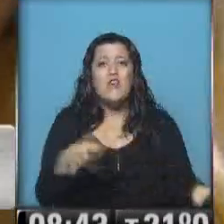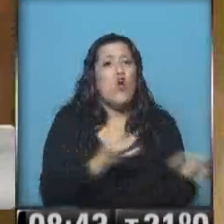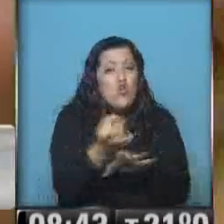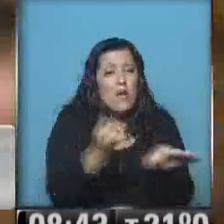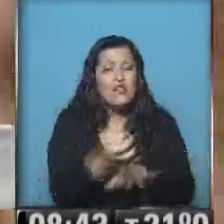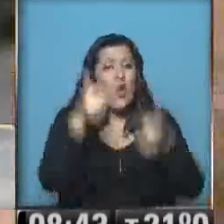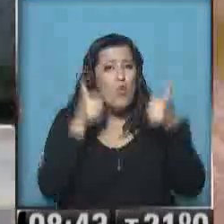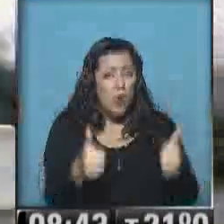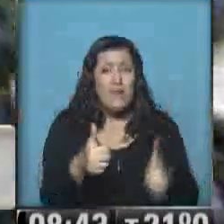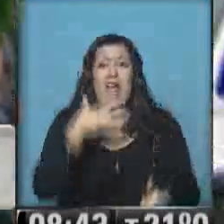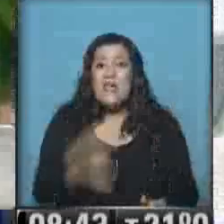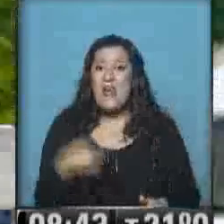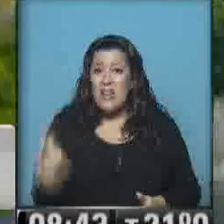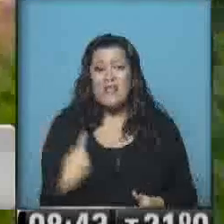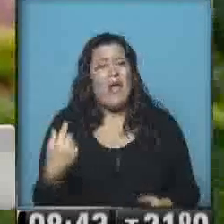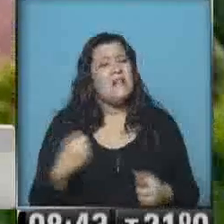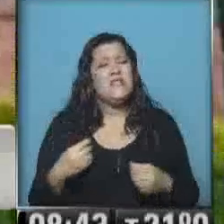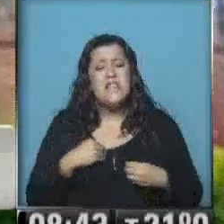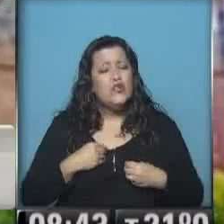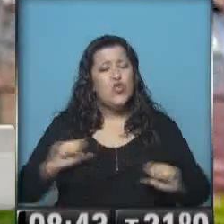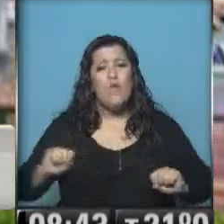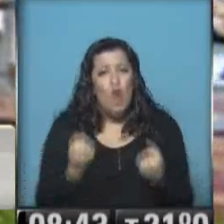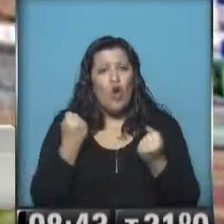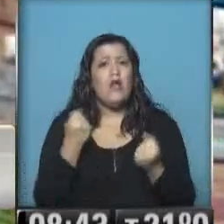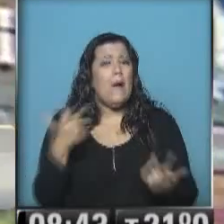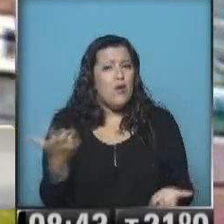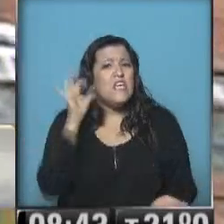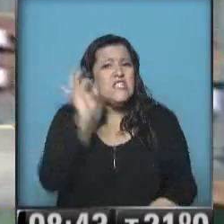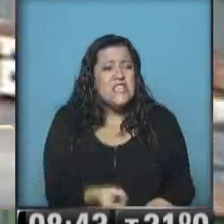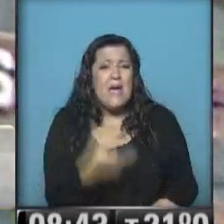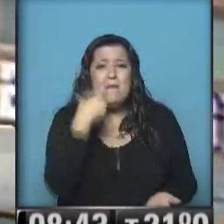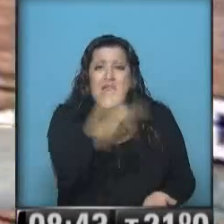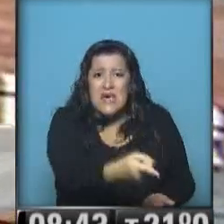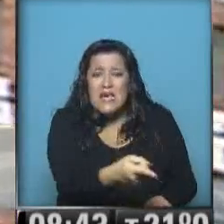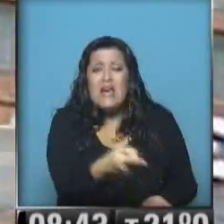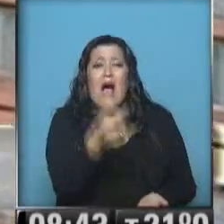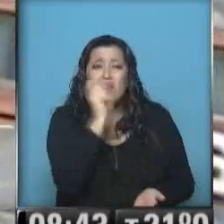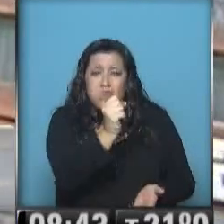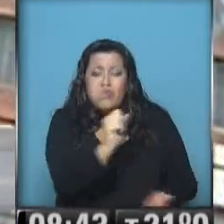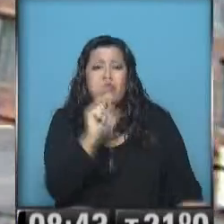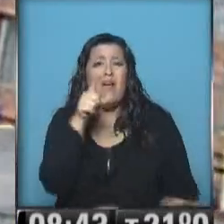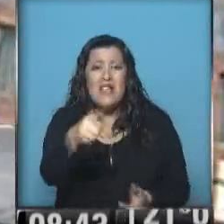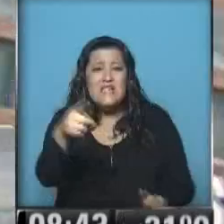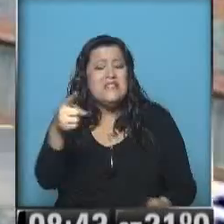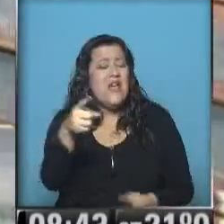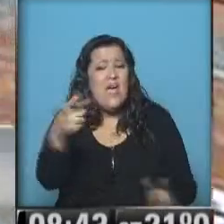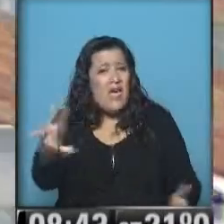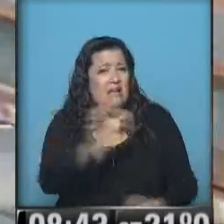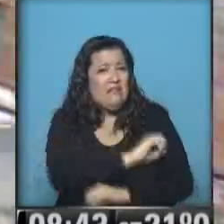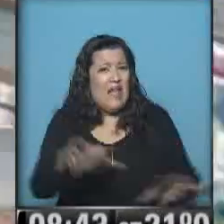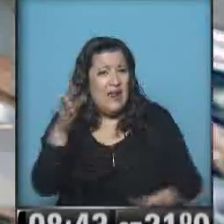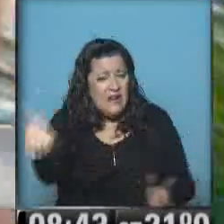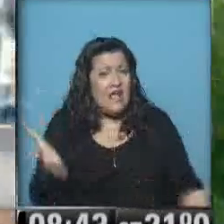y sinceramente siento una gran impotencia de saber que mi hija estuvo expuesta ante este degenerado y